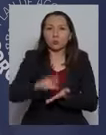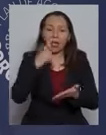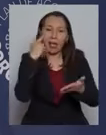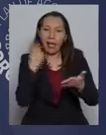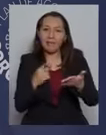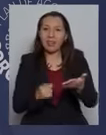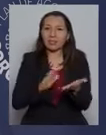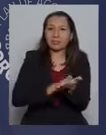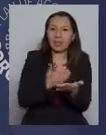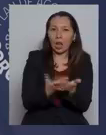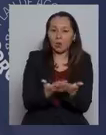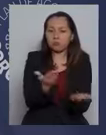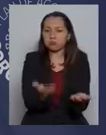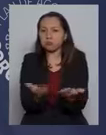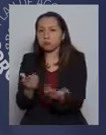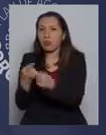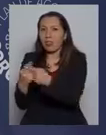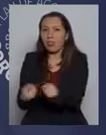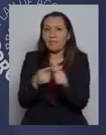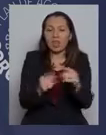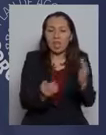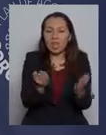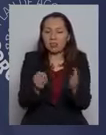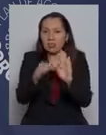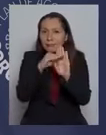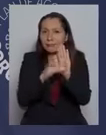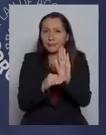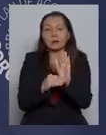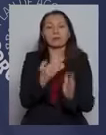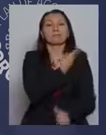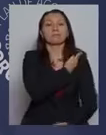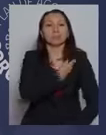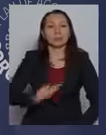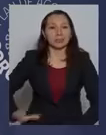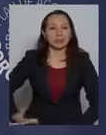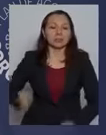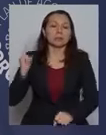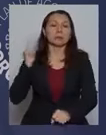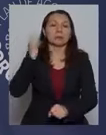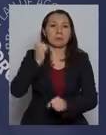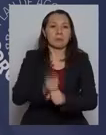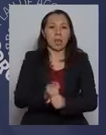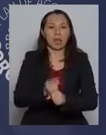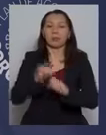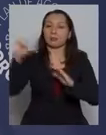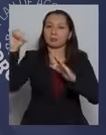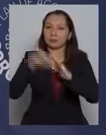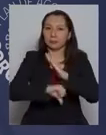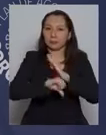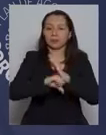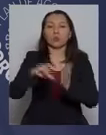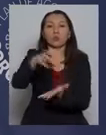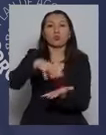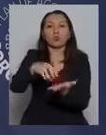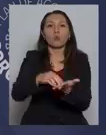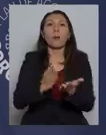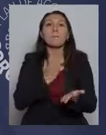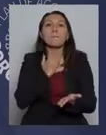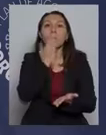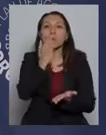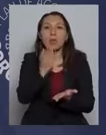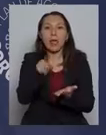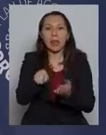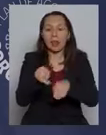evaluación sanitaria con respecto a los distintos parámetros. El presidente ha instruido cuarentena en la ciudad de Punta